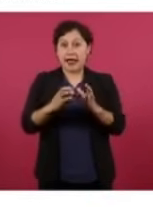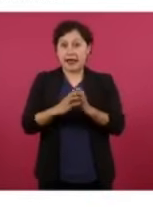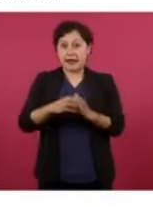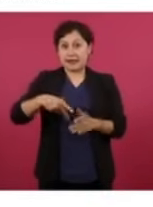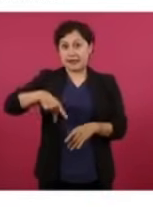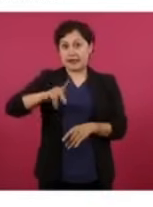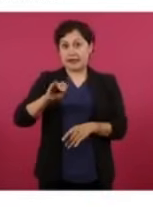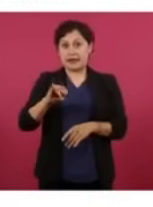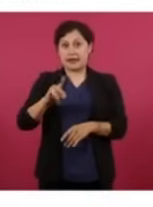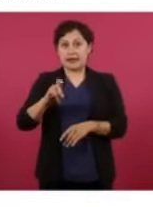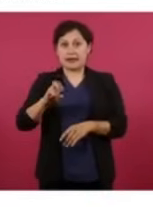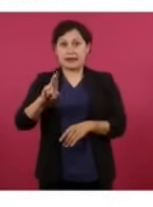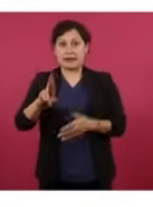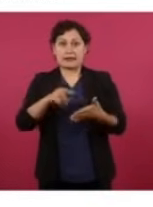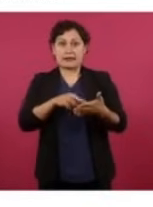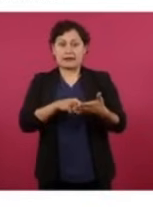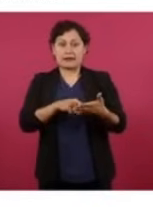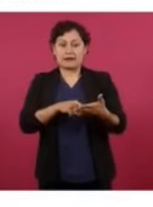es lo de menos.